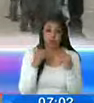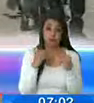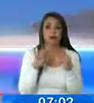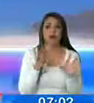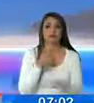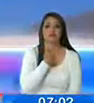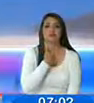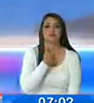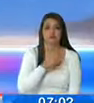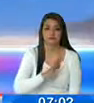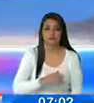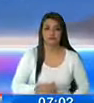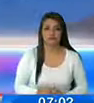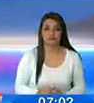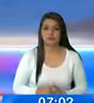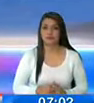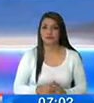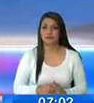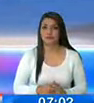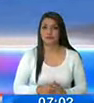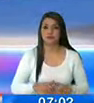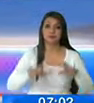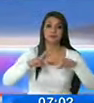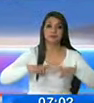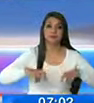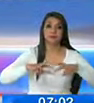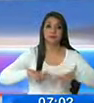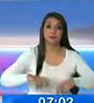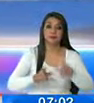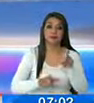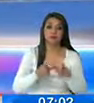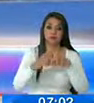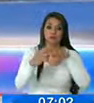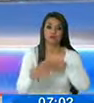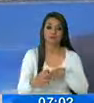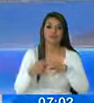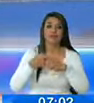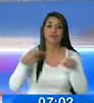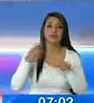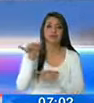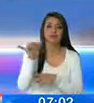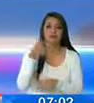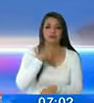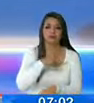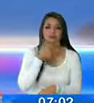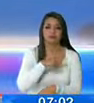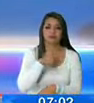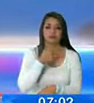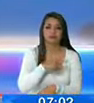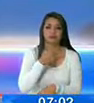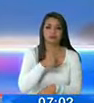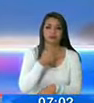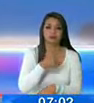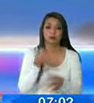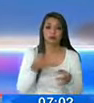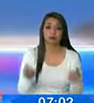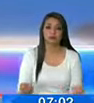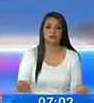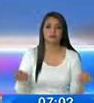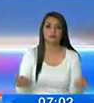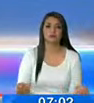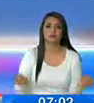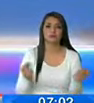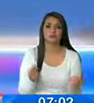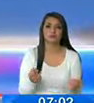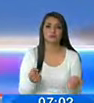licor. Por la investigación que se hizo, estas personas se han estado libando desde el día sábado y lamentablemente se habían quedado dormidos con los vidrios subidos